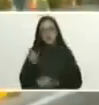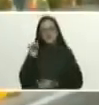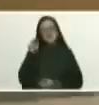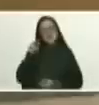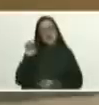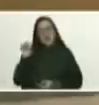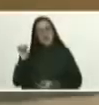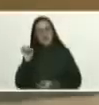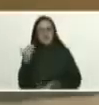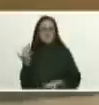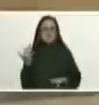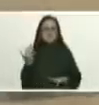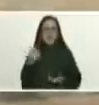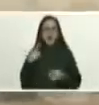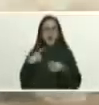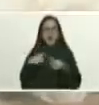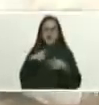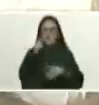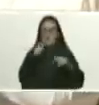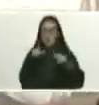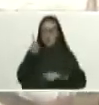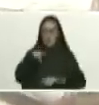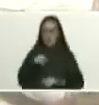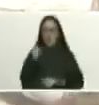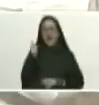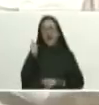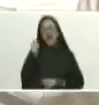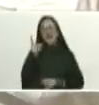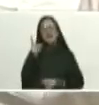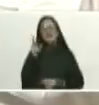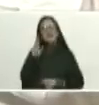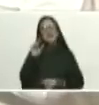y con Adriana.